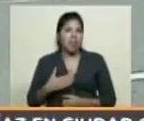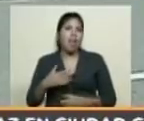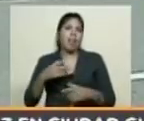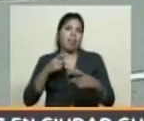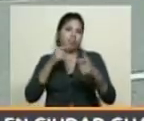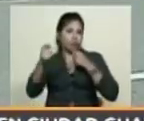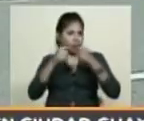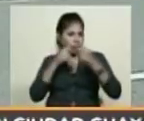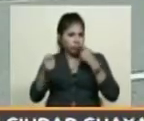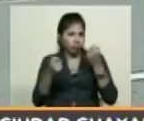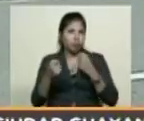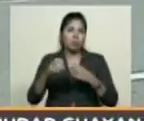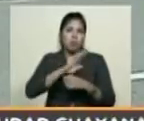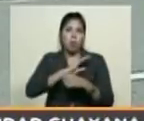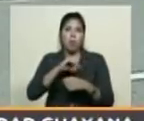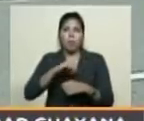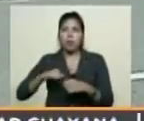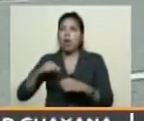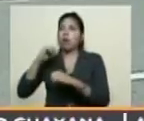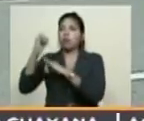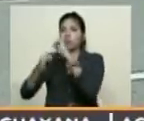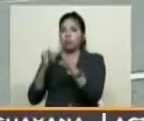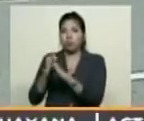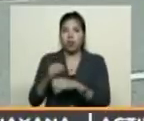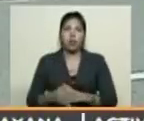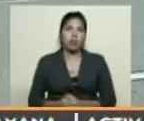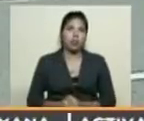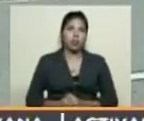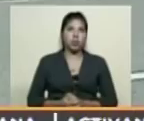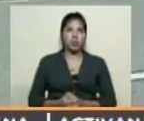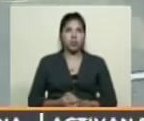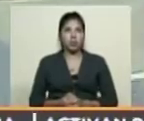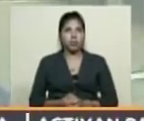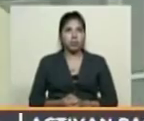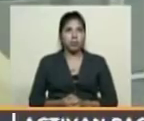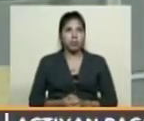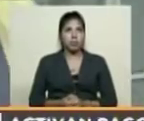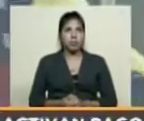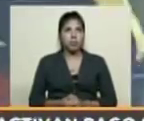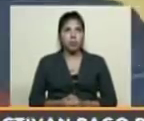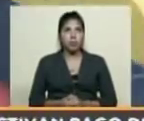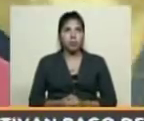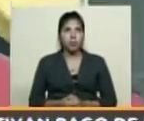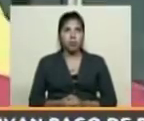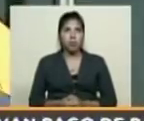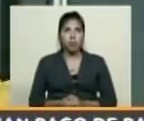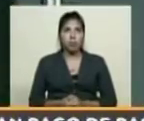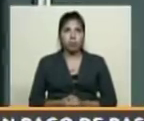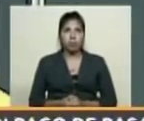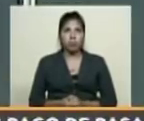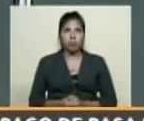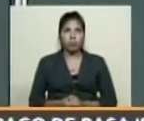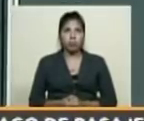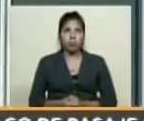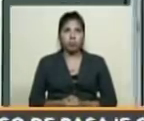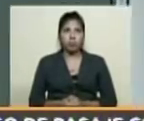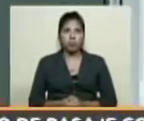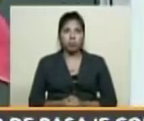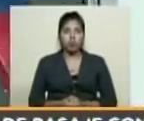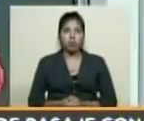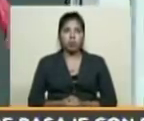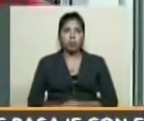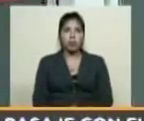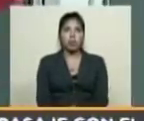comunicación nacionales e internacionales en una rueda de prensa que estará realizándose en pocos segundos.